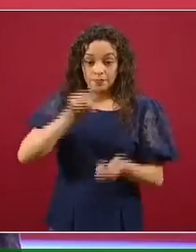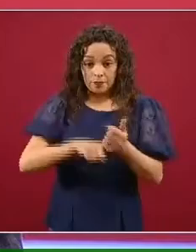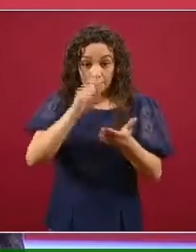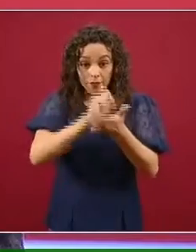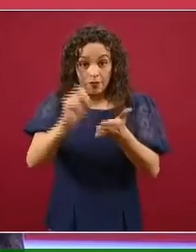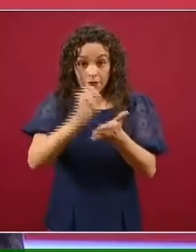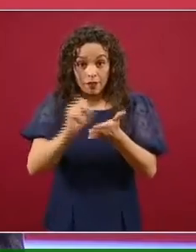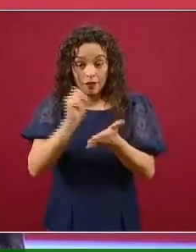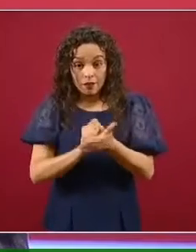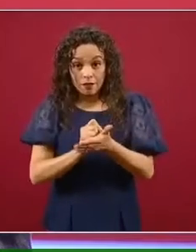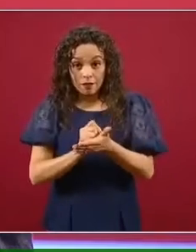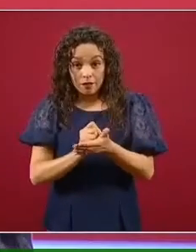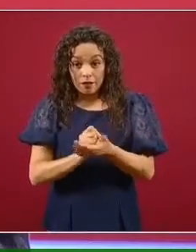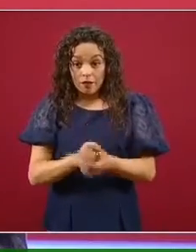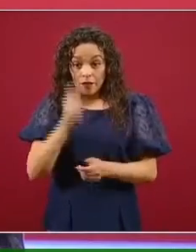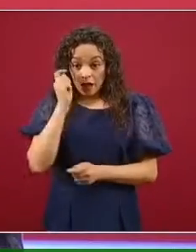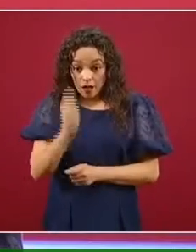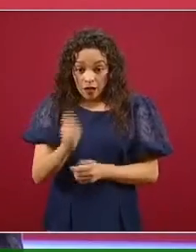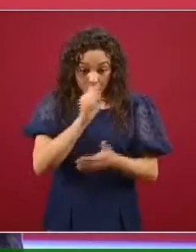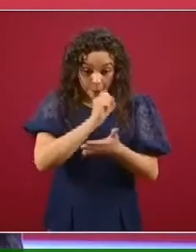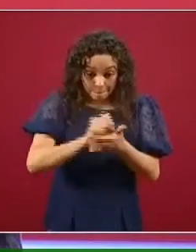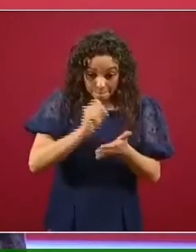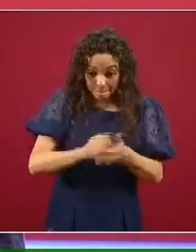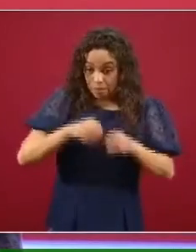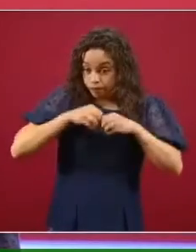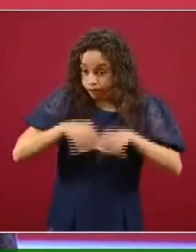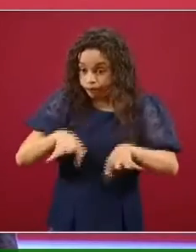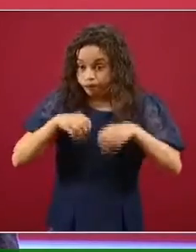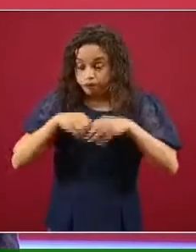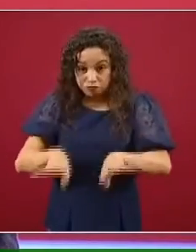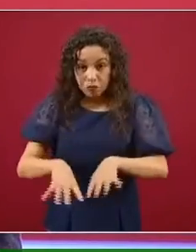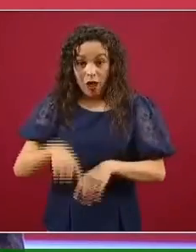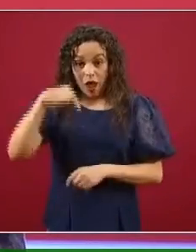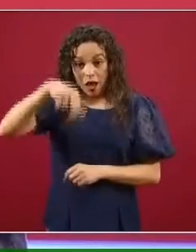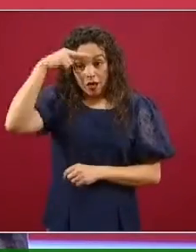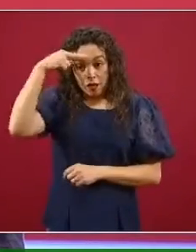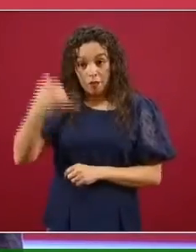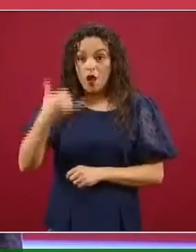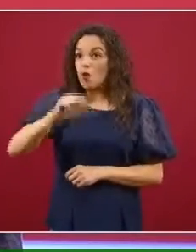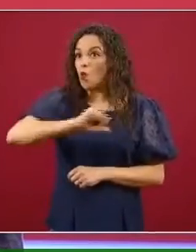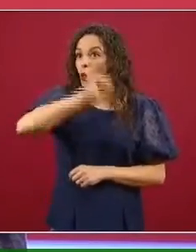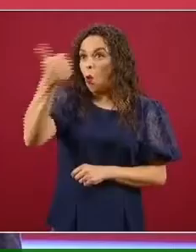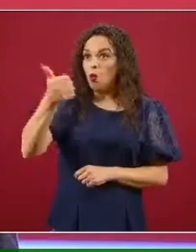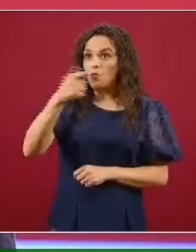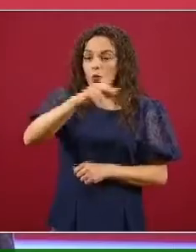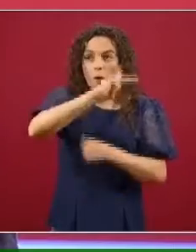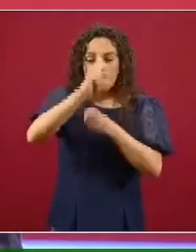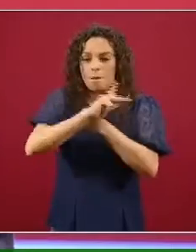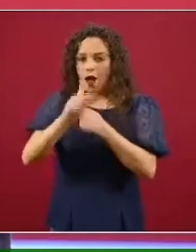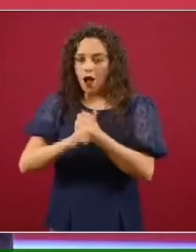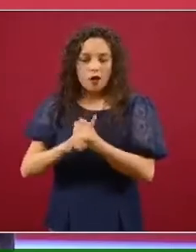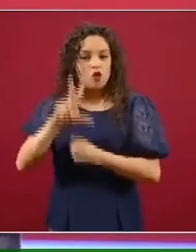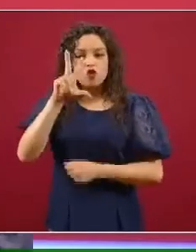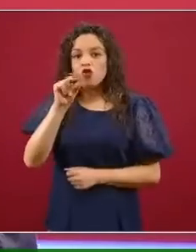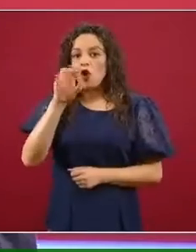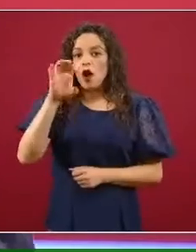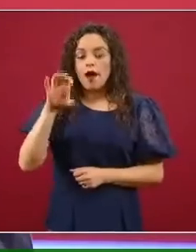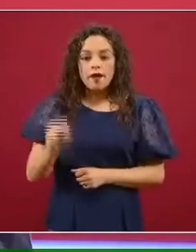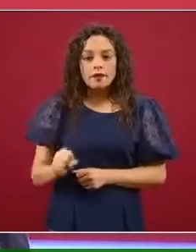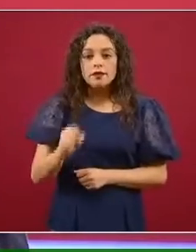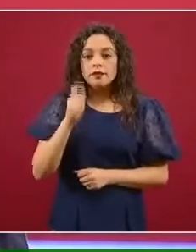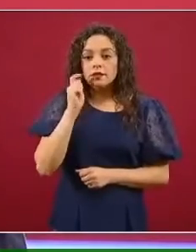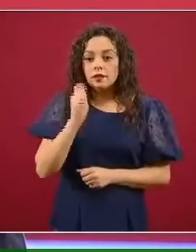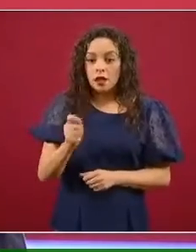lo divulgaron muchos medios de comunicación en México y en otras partes del mundo, no es un